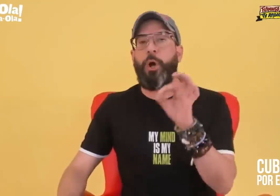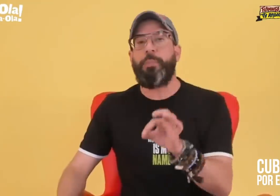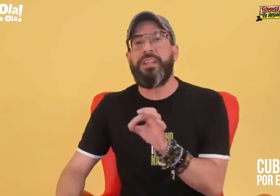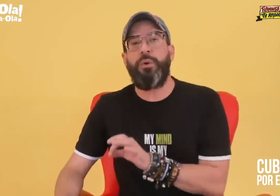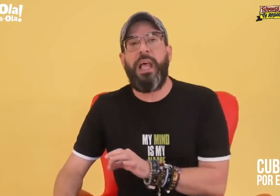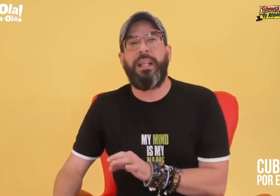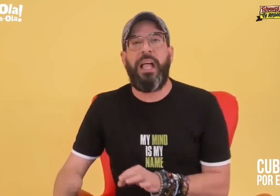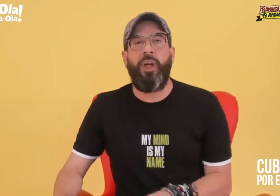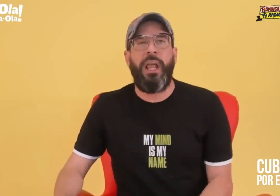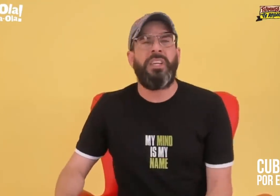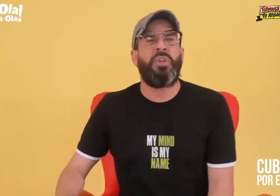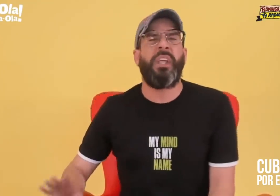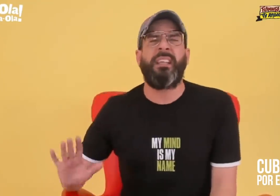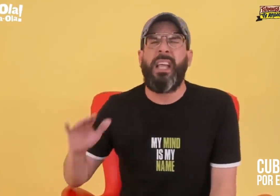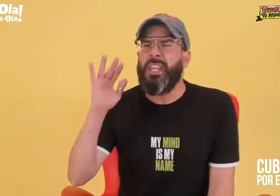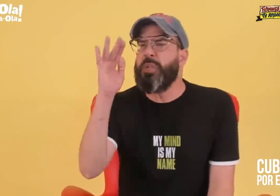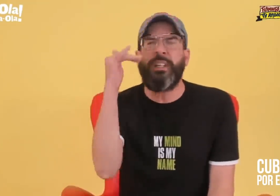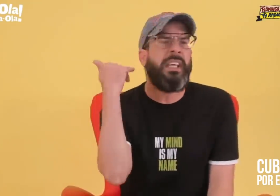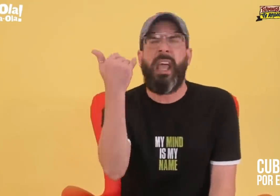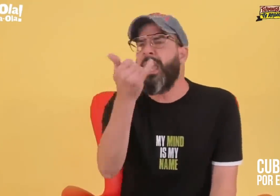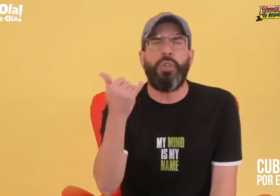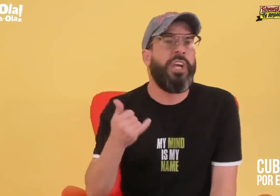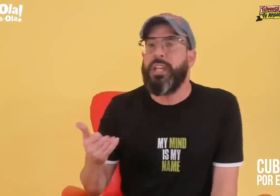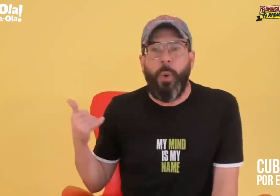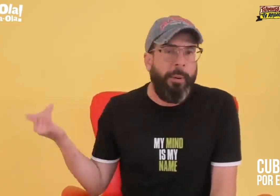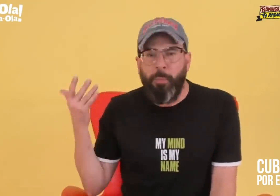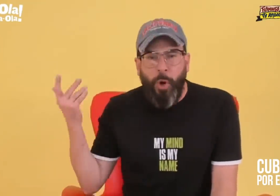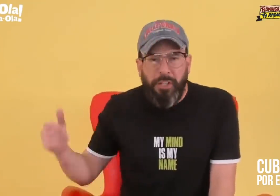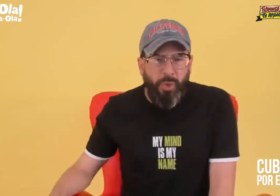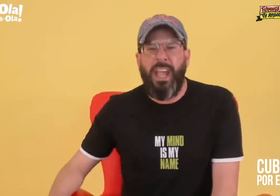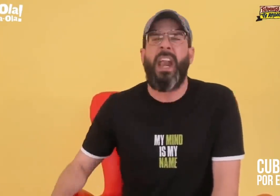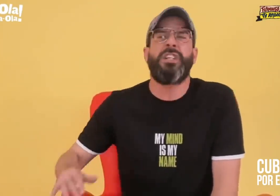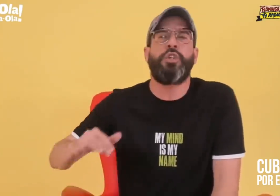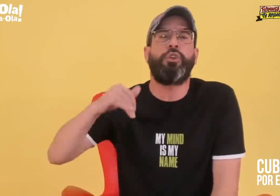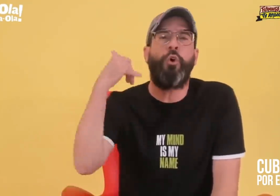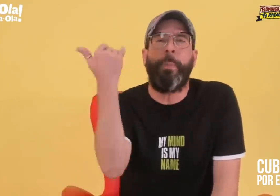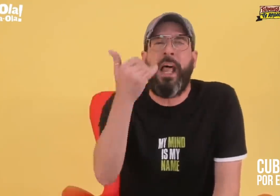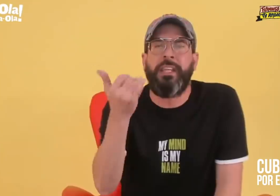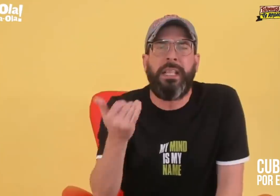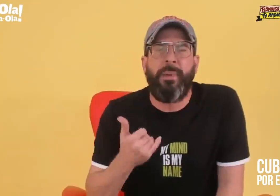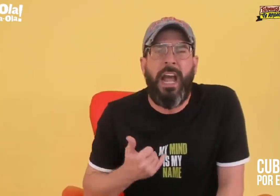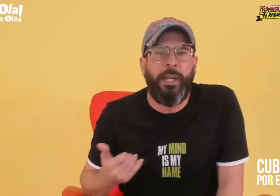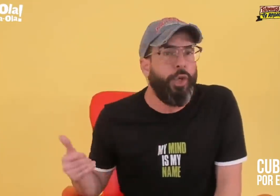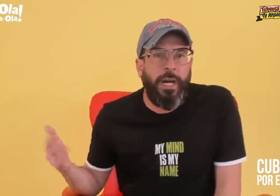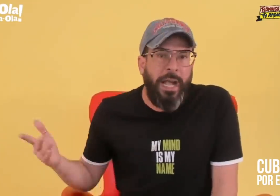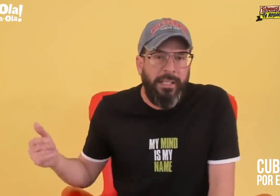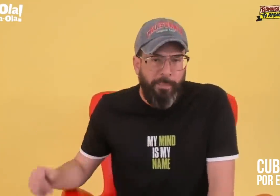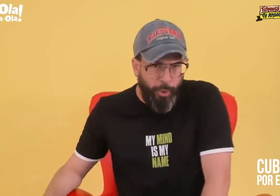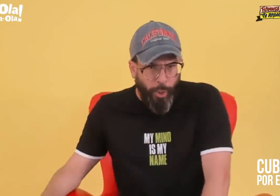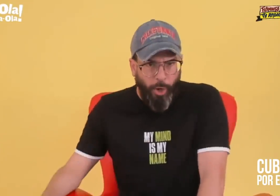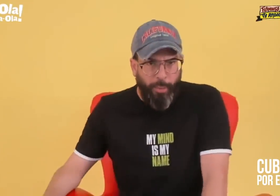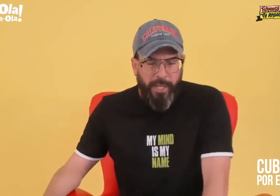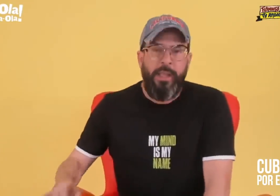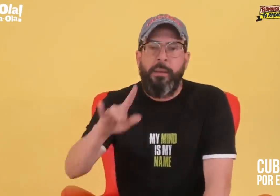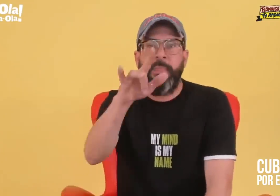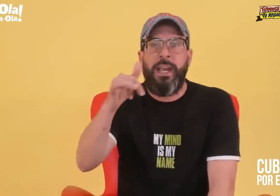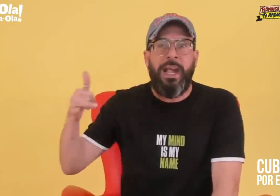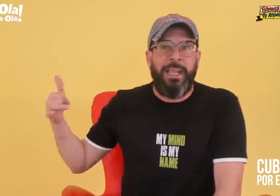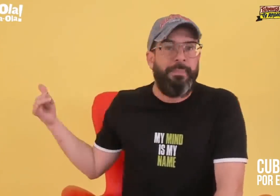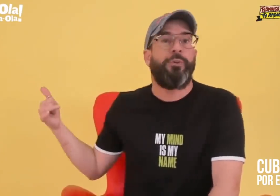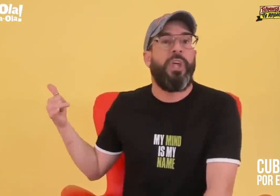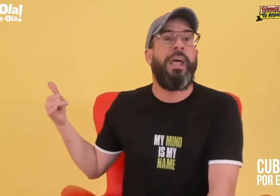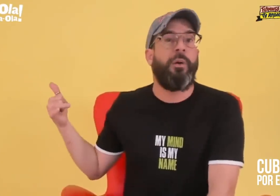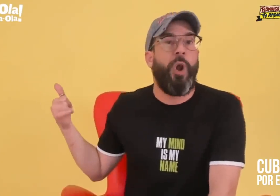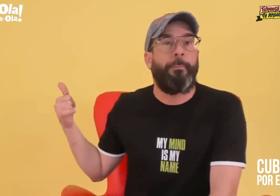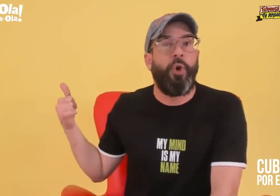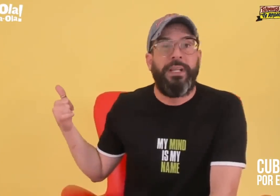Y la propia seguridad del Estado le ha dicho, ¿y quién te ha dicho a ti que hay 89 muertos? ¿Quién eres tú para dictaminar que otra gente murió de COVID? Mire